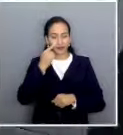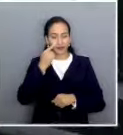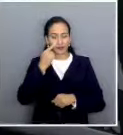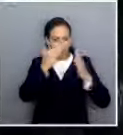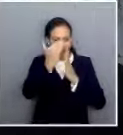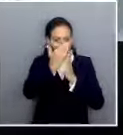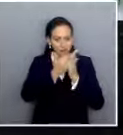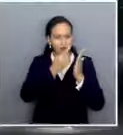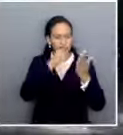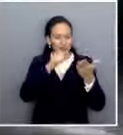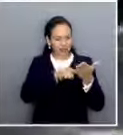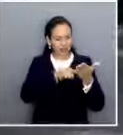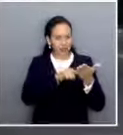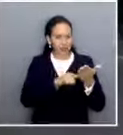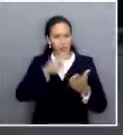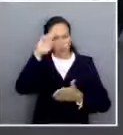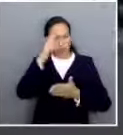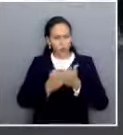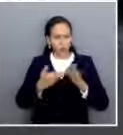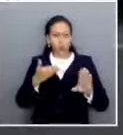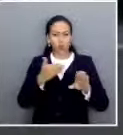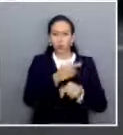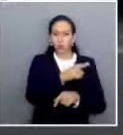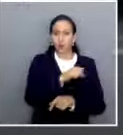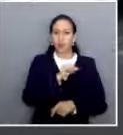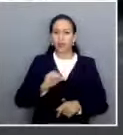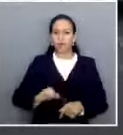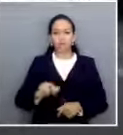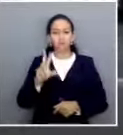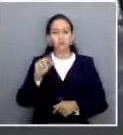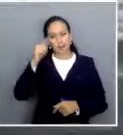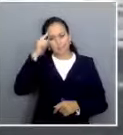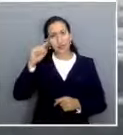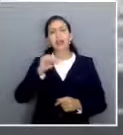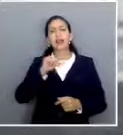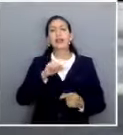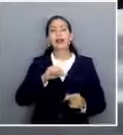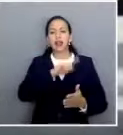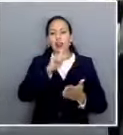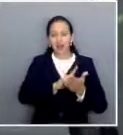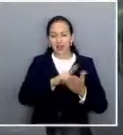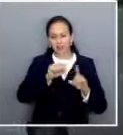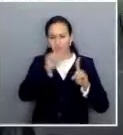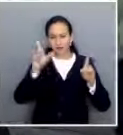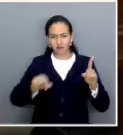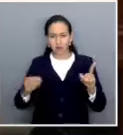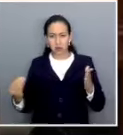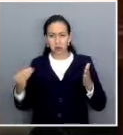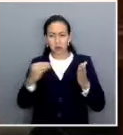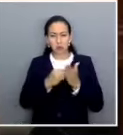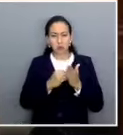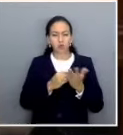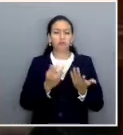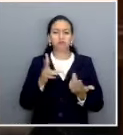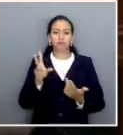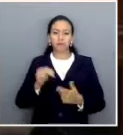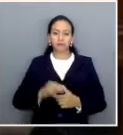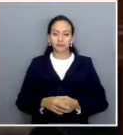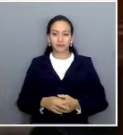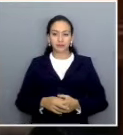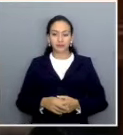violan competencias previstas en la Constitución Federal para las alcaldías al imponer un balizamiento homologado. al imponer